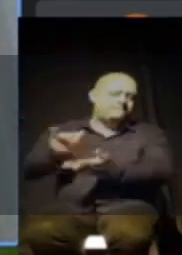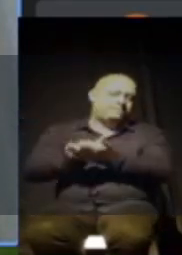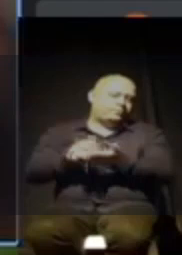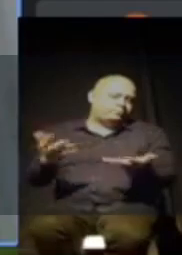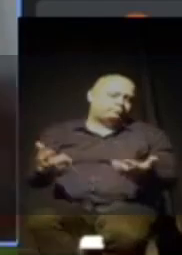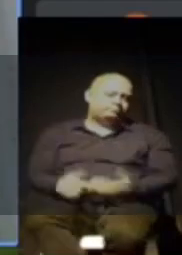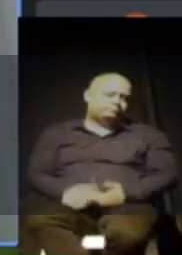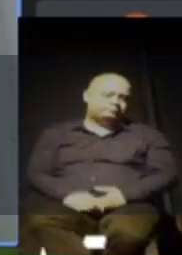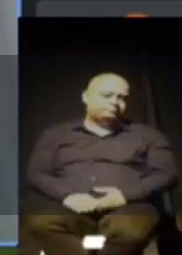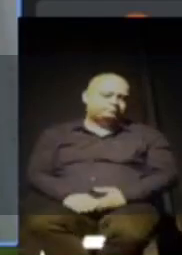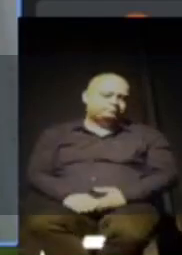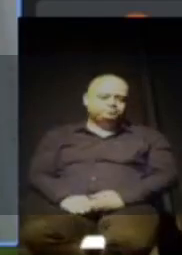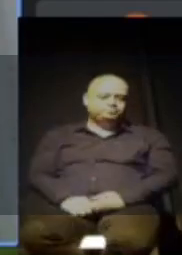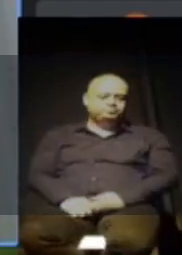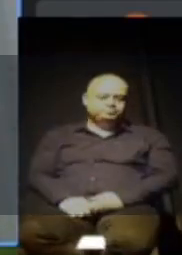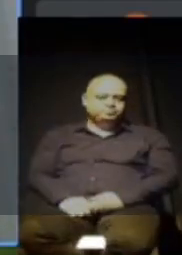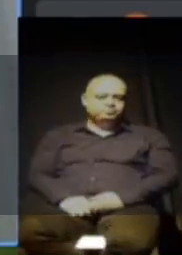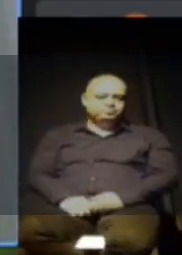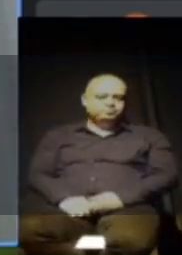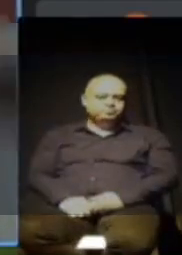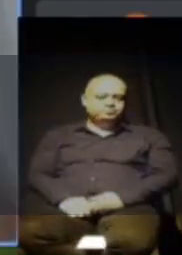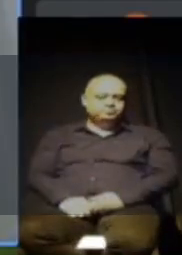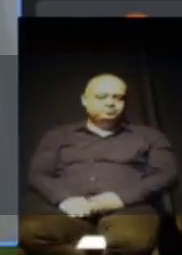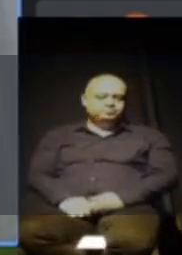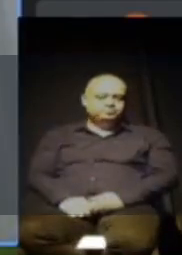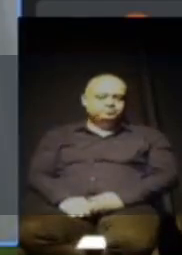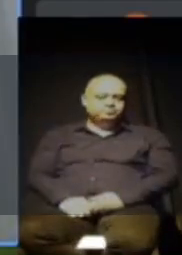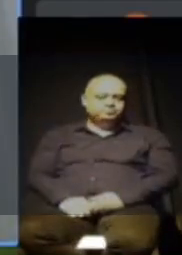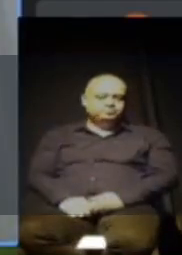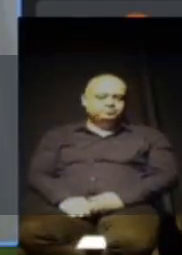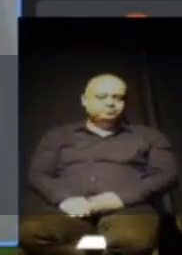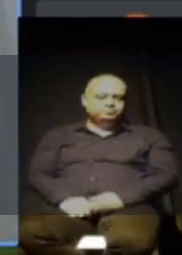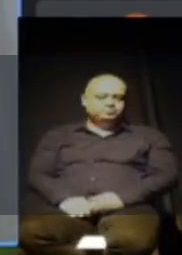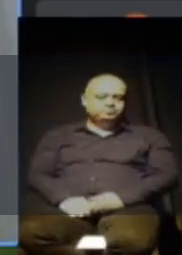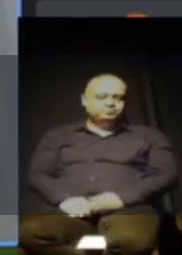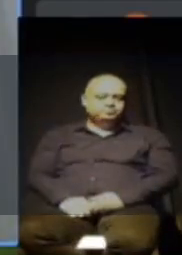Y sobre todo se les dé un lugar de inferioridad. Que eso